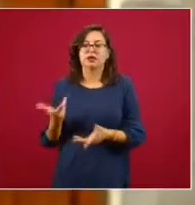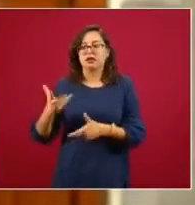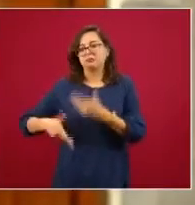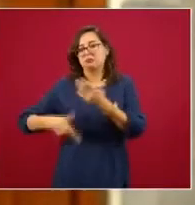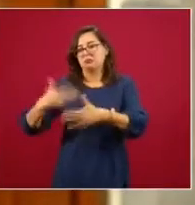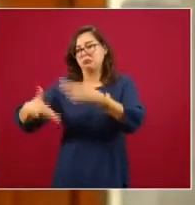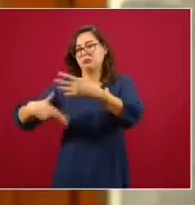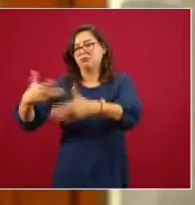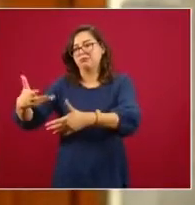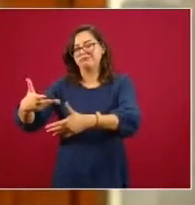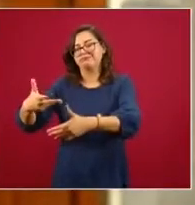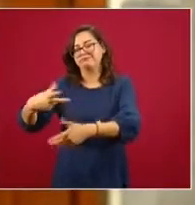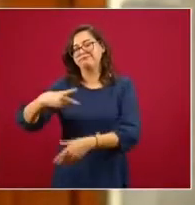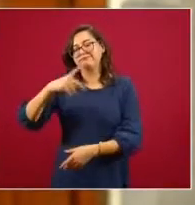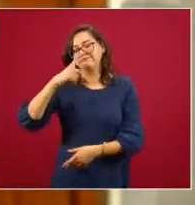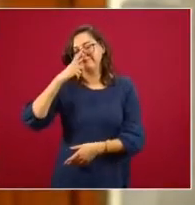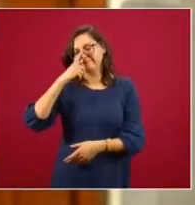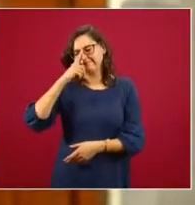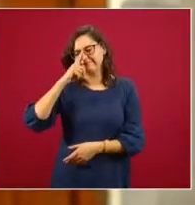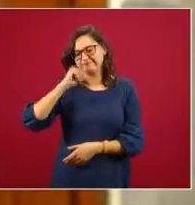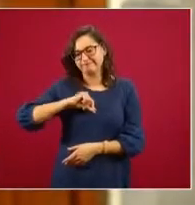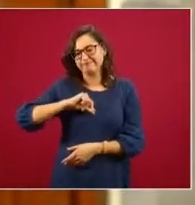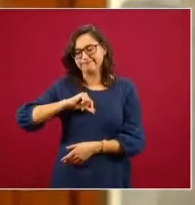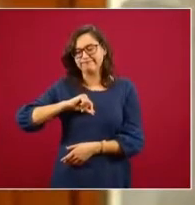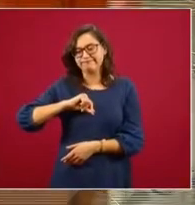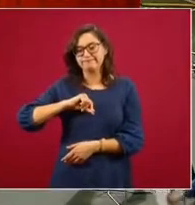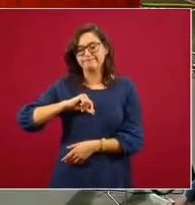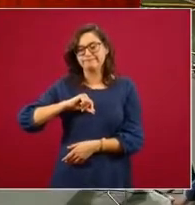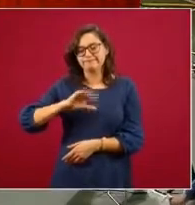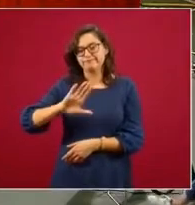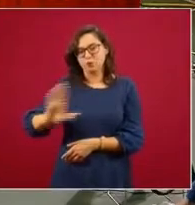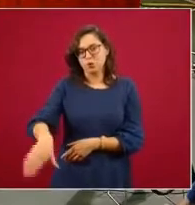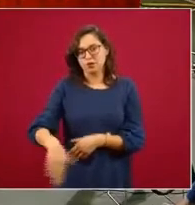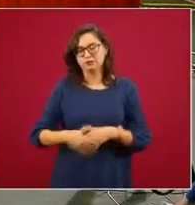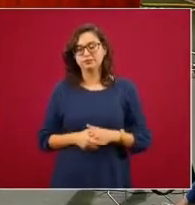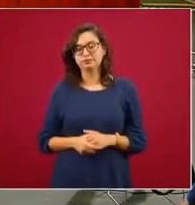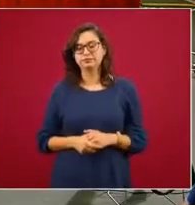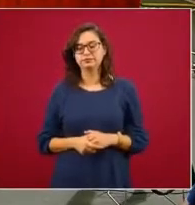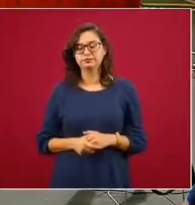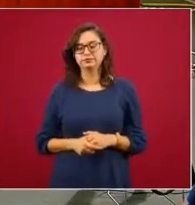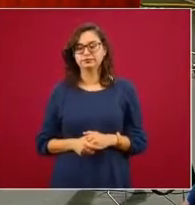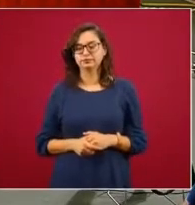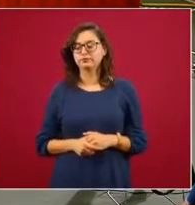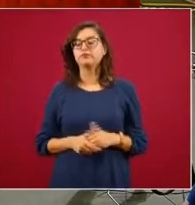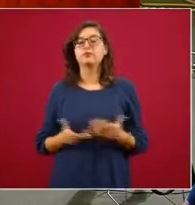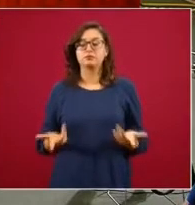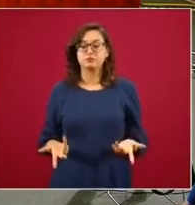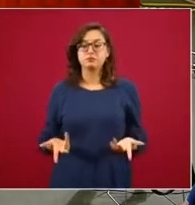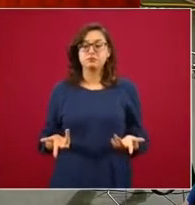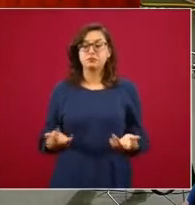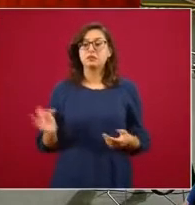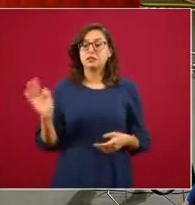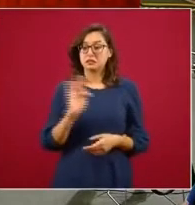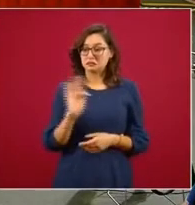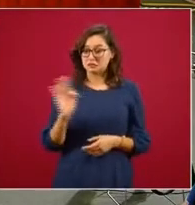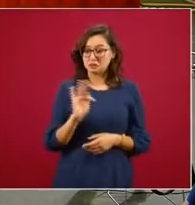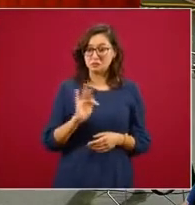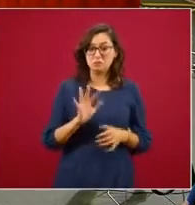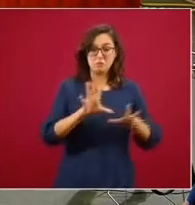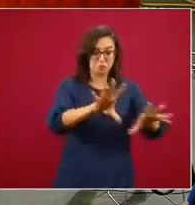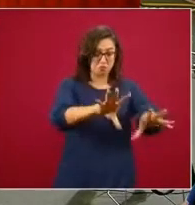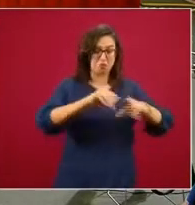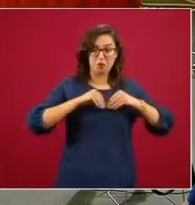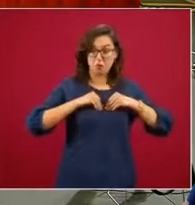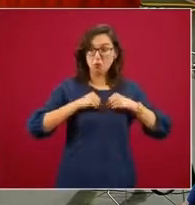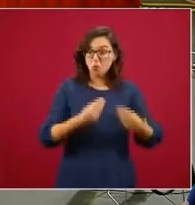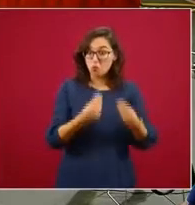lógicamente esta gravedad pueda llevar en su momento a un fallecimiento, ¿no? Igual puede haber una carga viral importante, pero